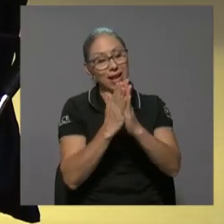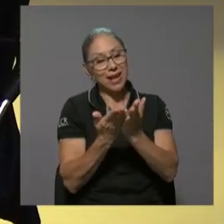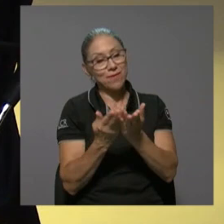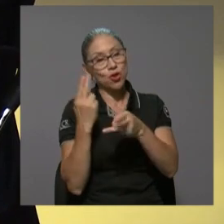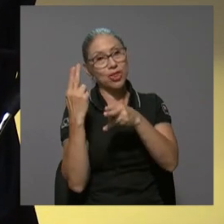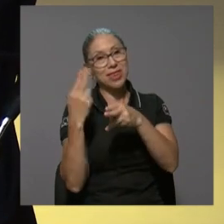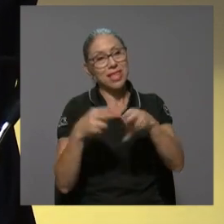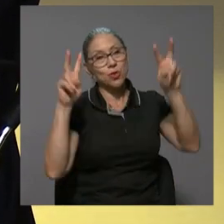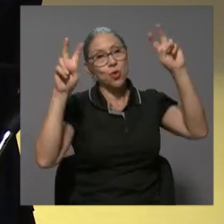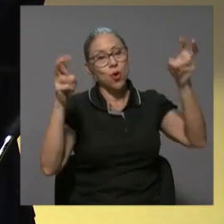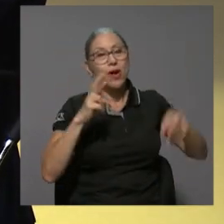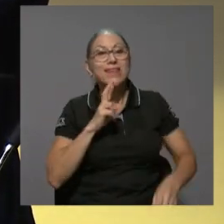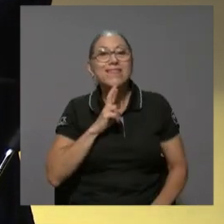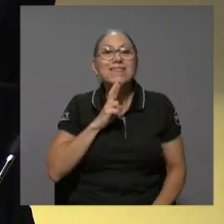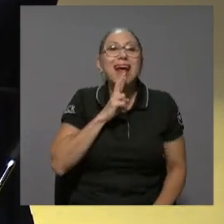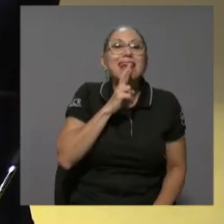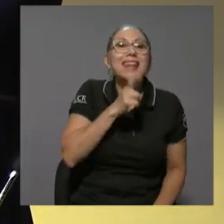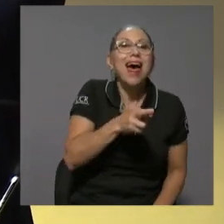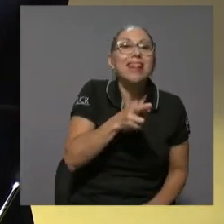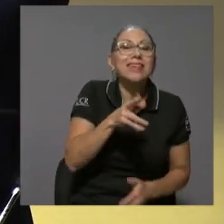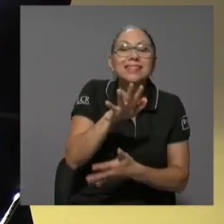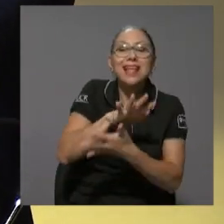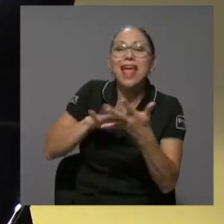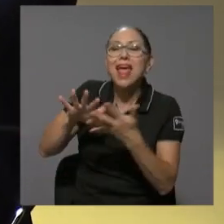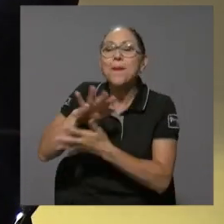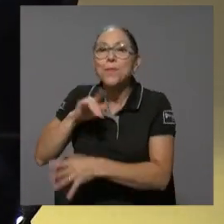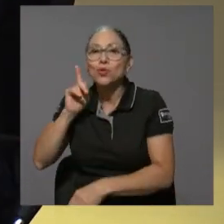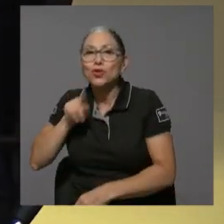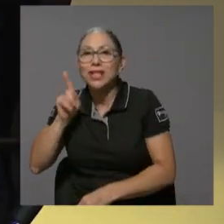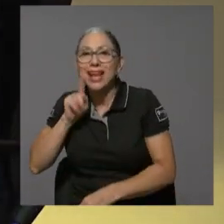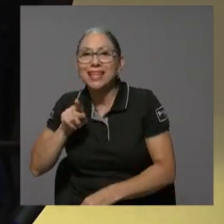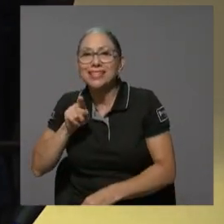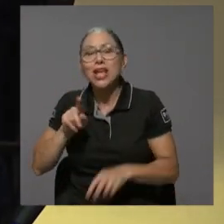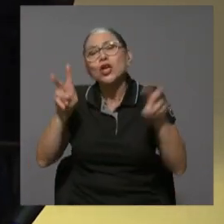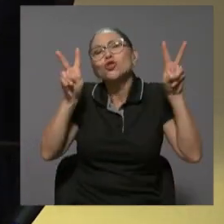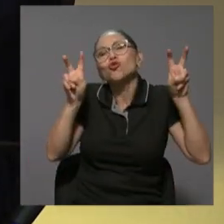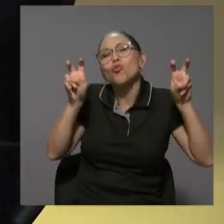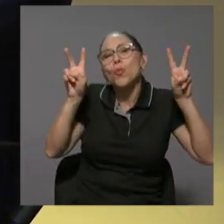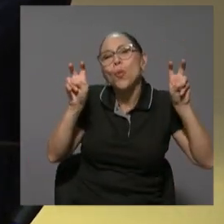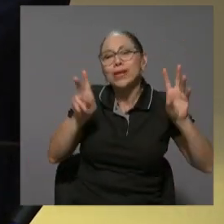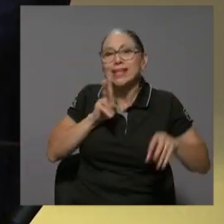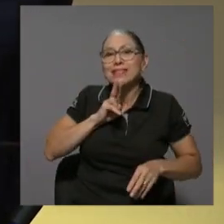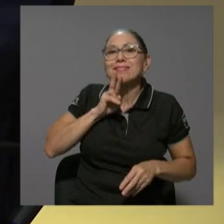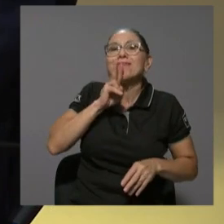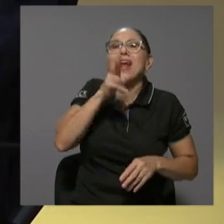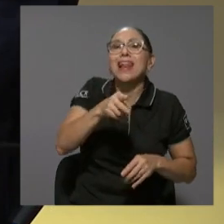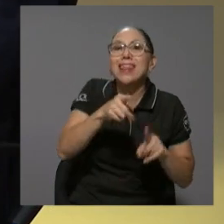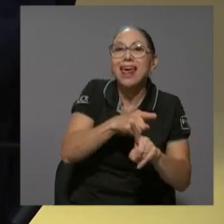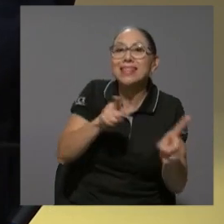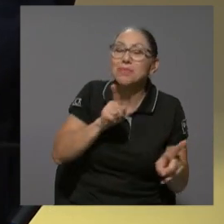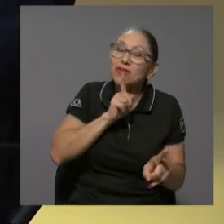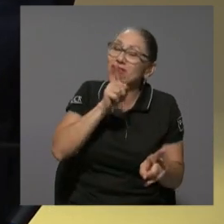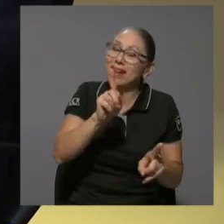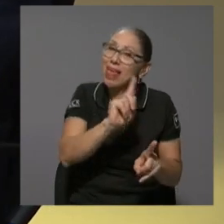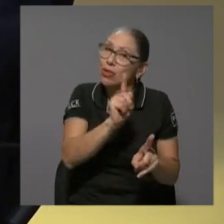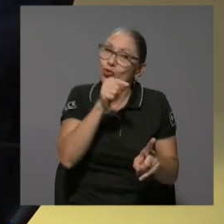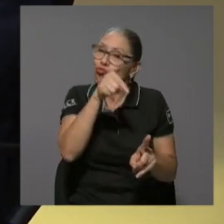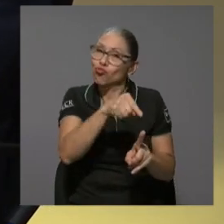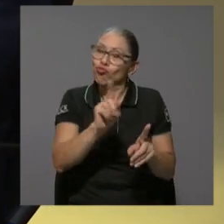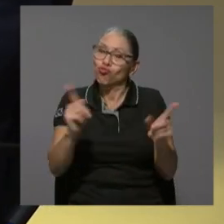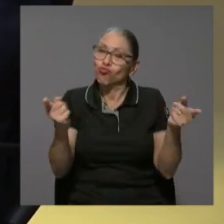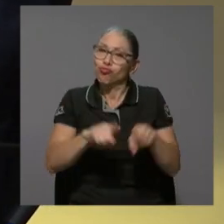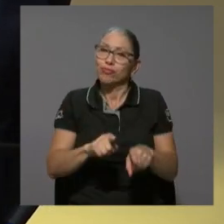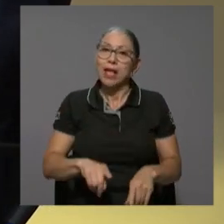supuestas realidades que en realidad o de verdad están muy lejos de serlo. Pero no es solo eso